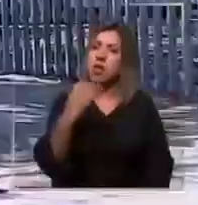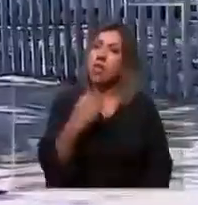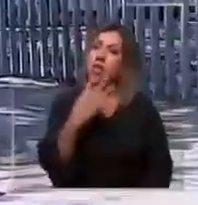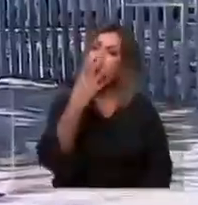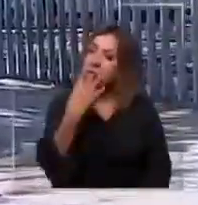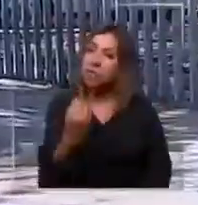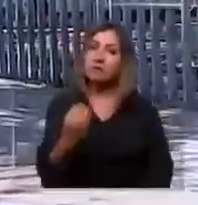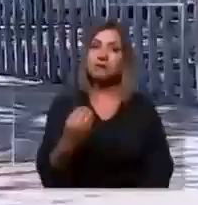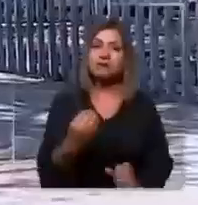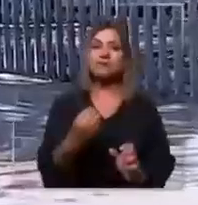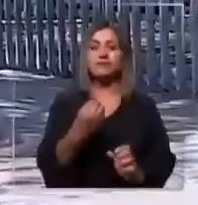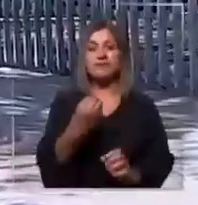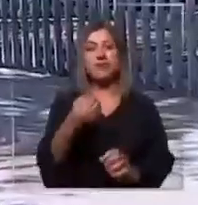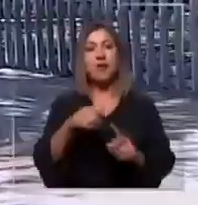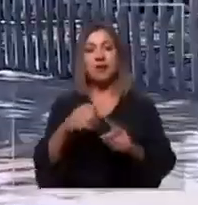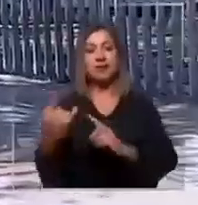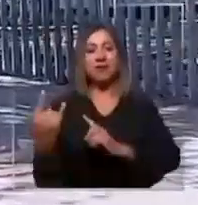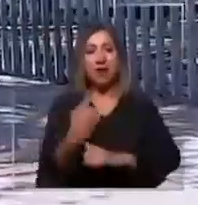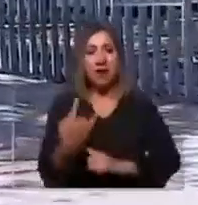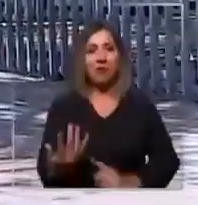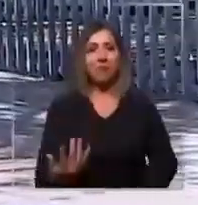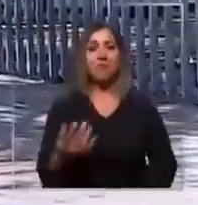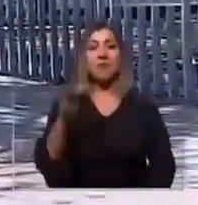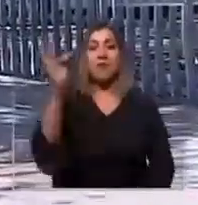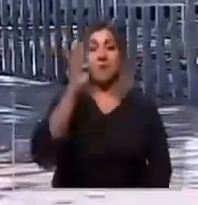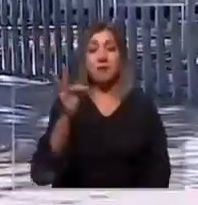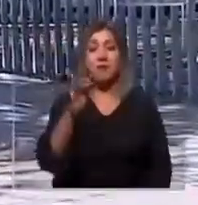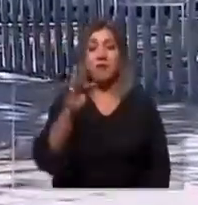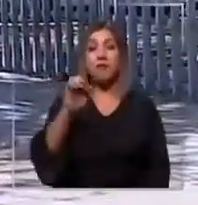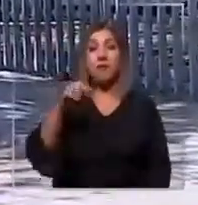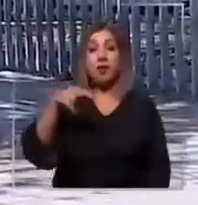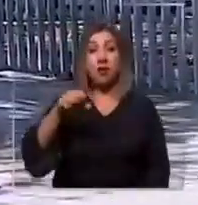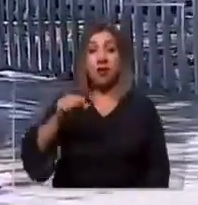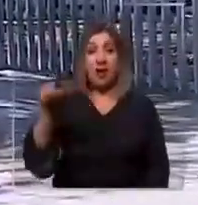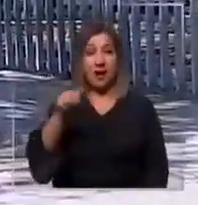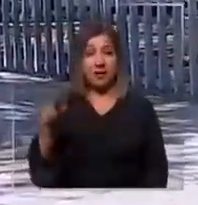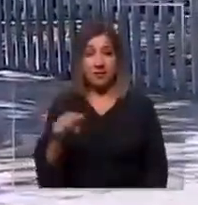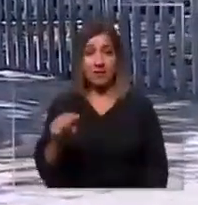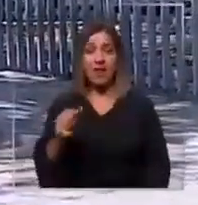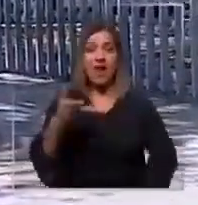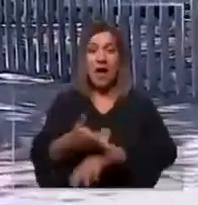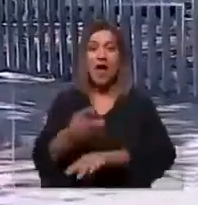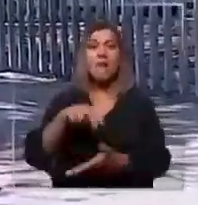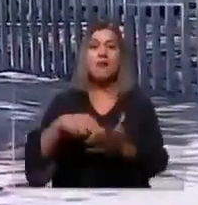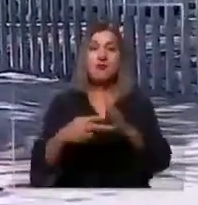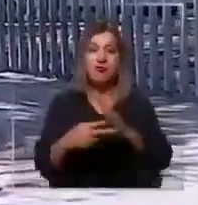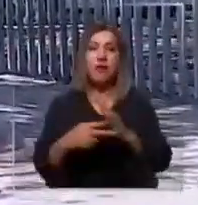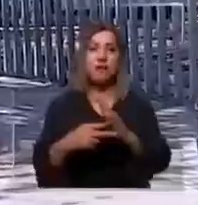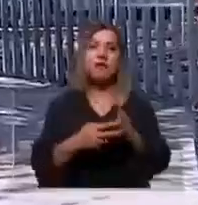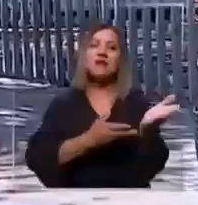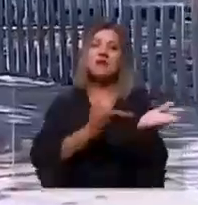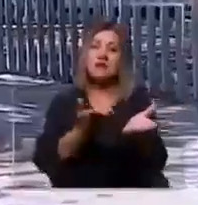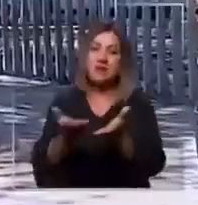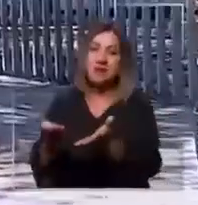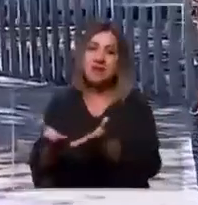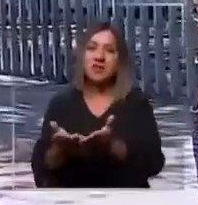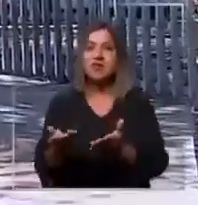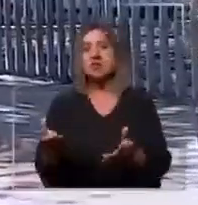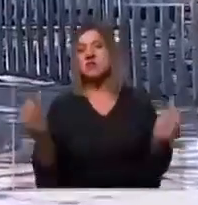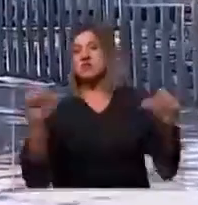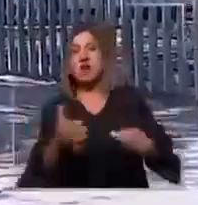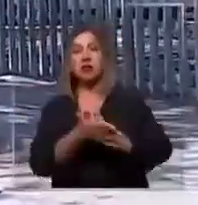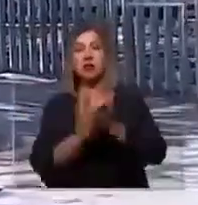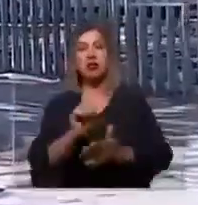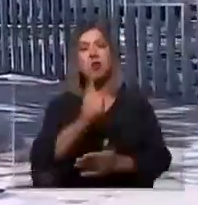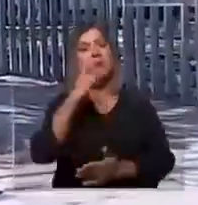cae. Fonasa en general no está mal evaluado, a pesar de que tiene muchos problemas de prestaciones de servicio. Pero